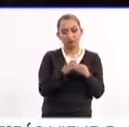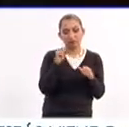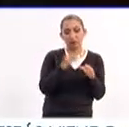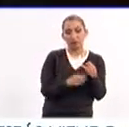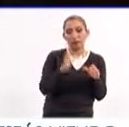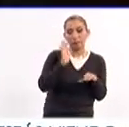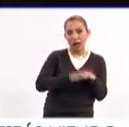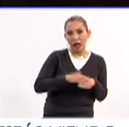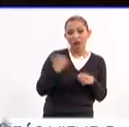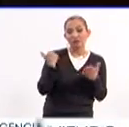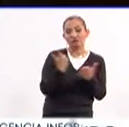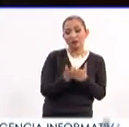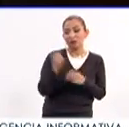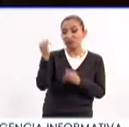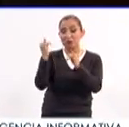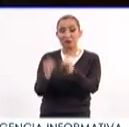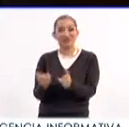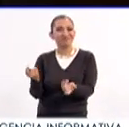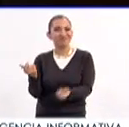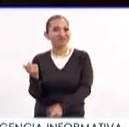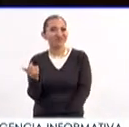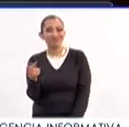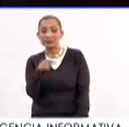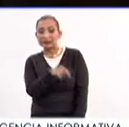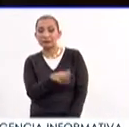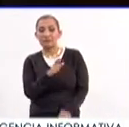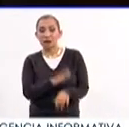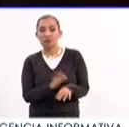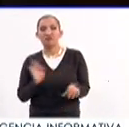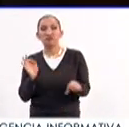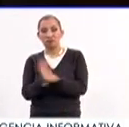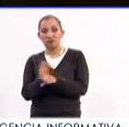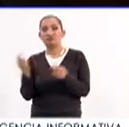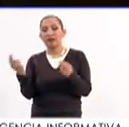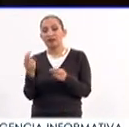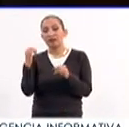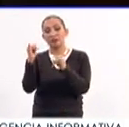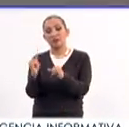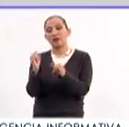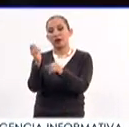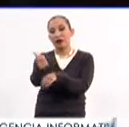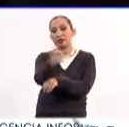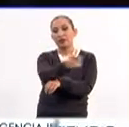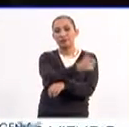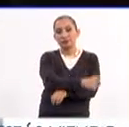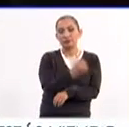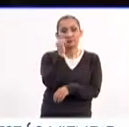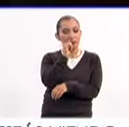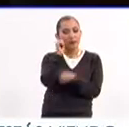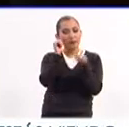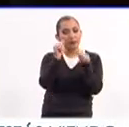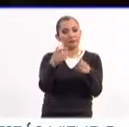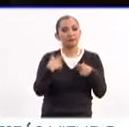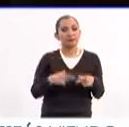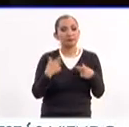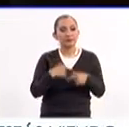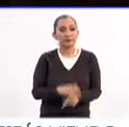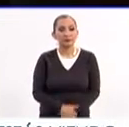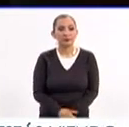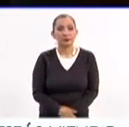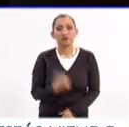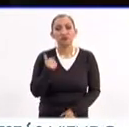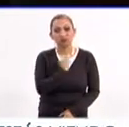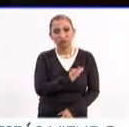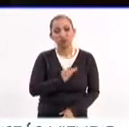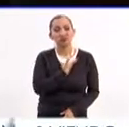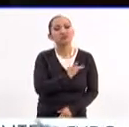haces más que en lo individual, pero es donde más defensa necesitas desde lo individual. Es siempre la atención a las personas. Me gusta